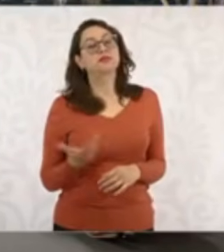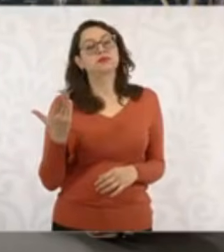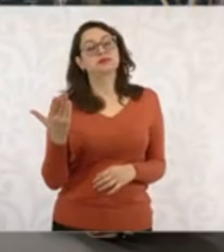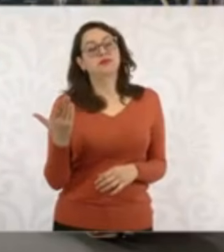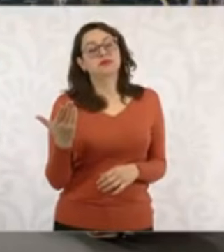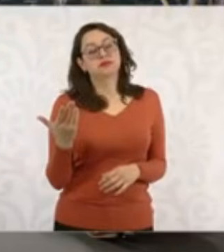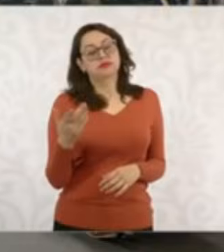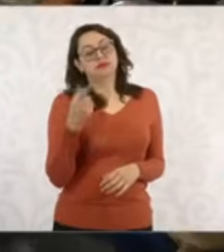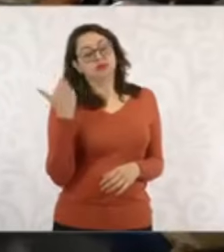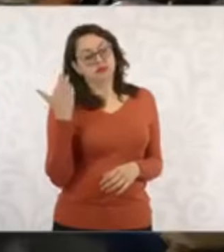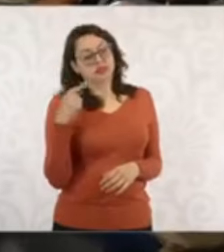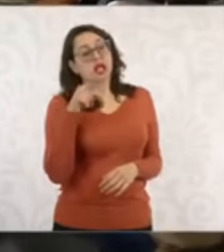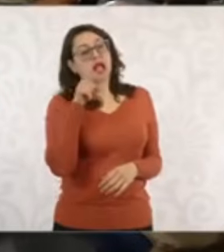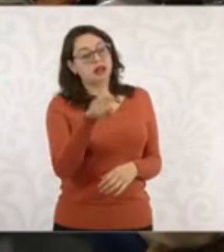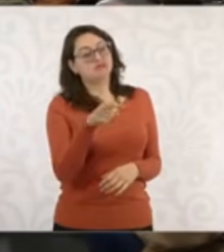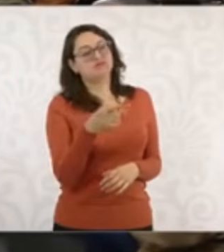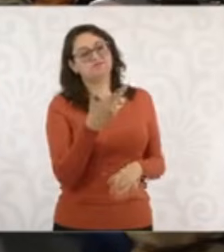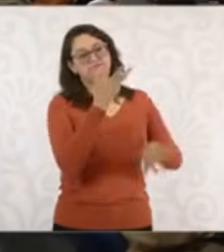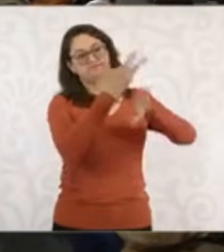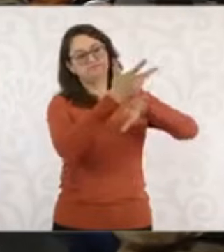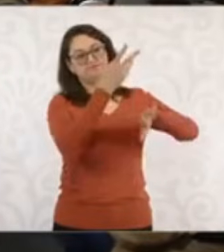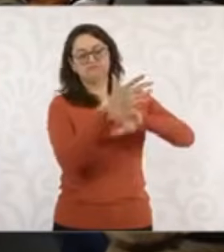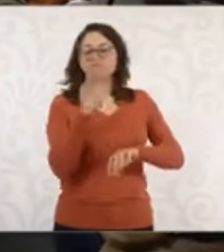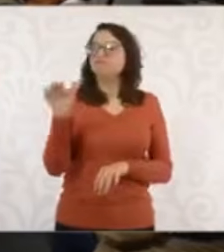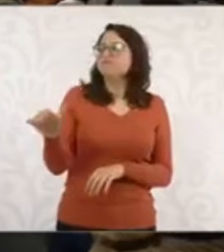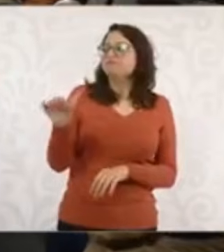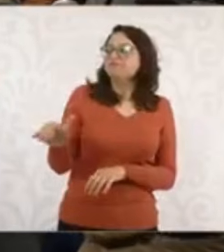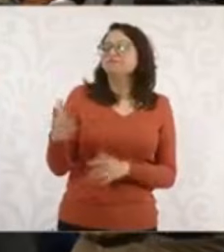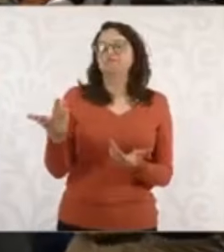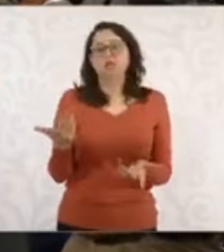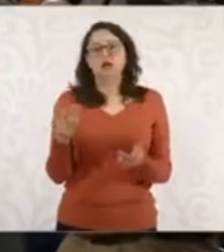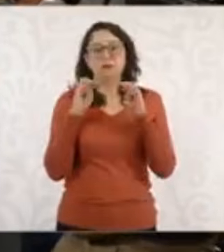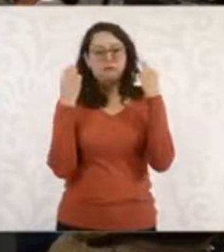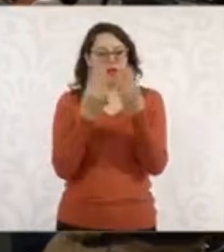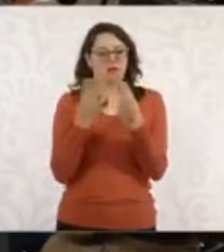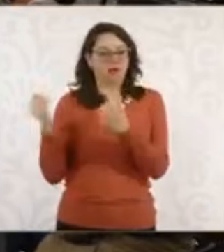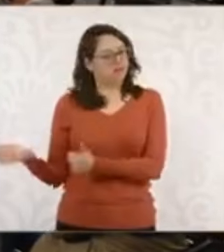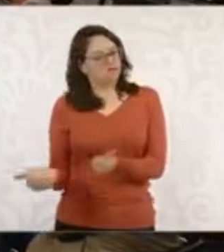el envío de personas que están relacionadas con investigación por tráfico de contrabando,